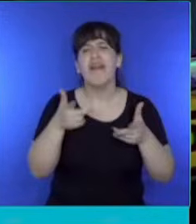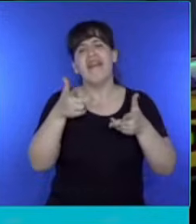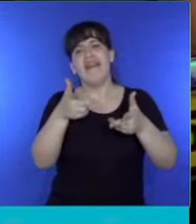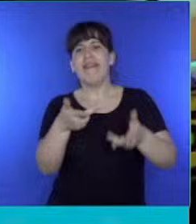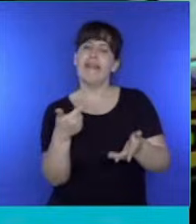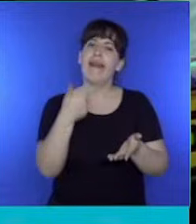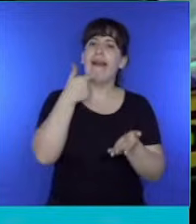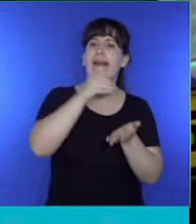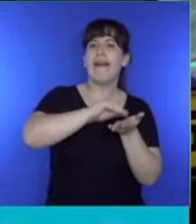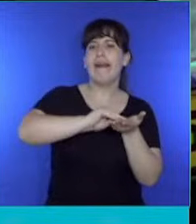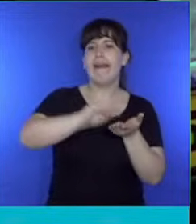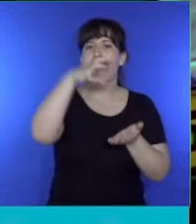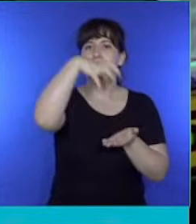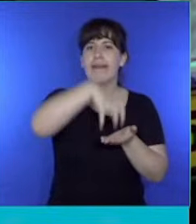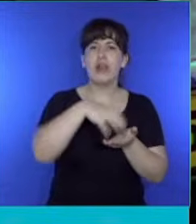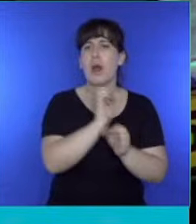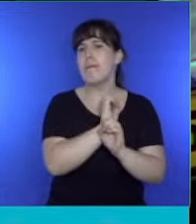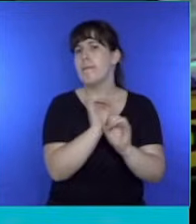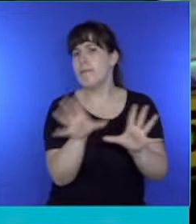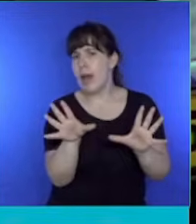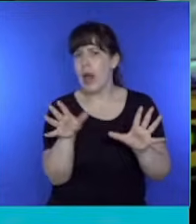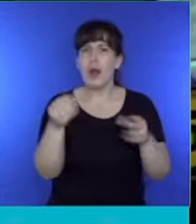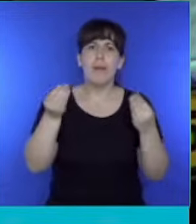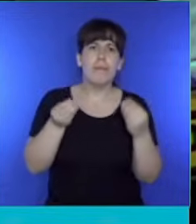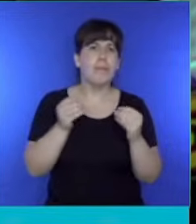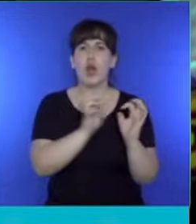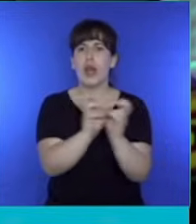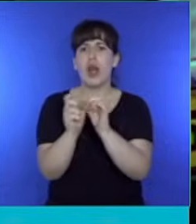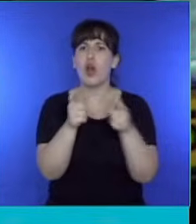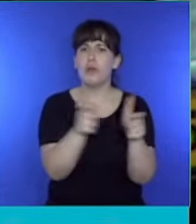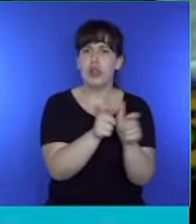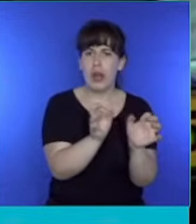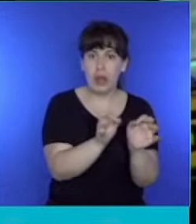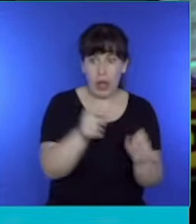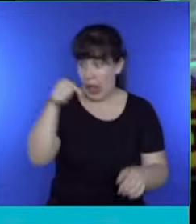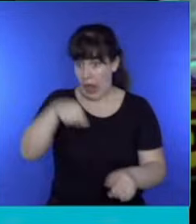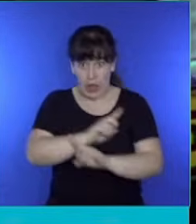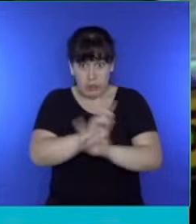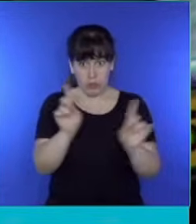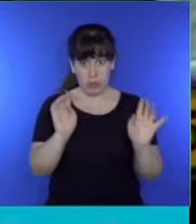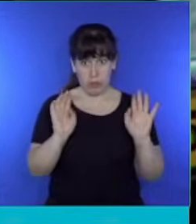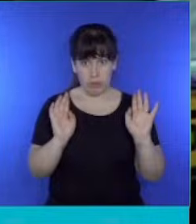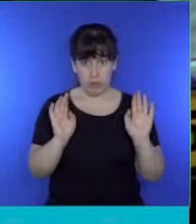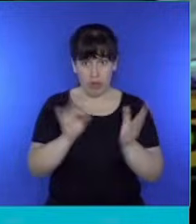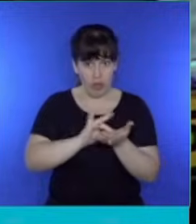Senado había hecho mal porque ni siquiera lo trató en comisión, acá tampoco.